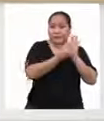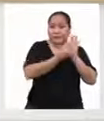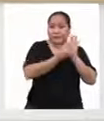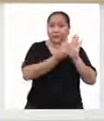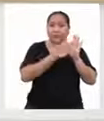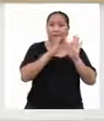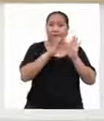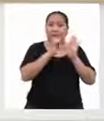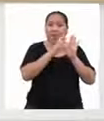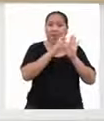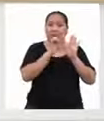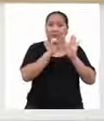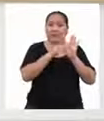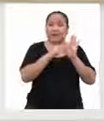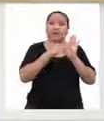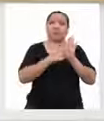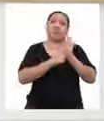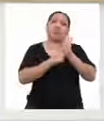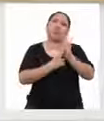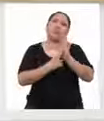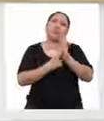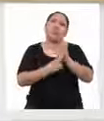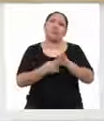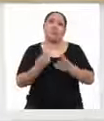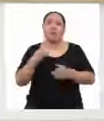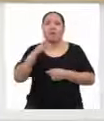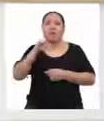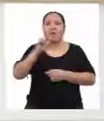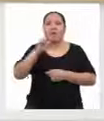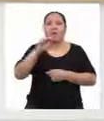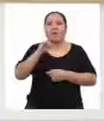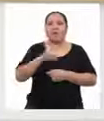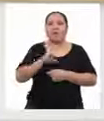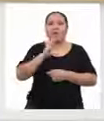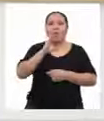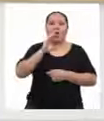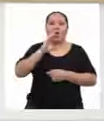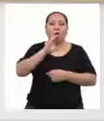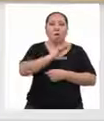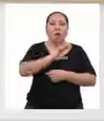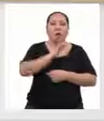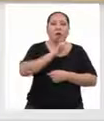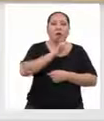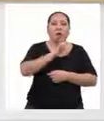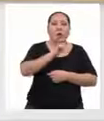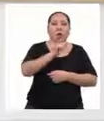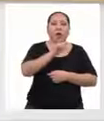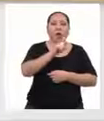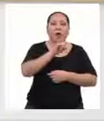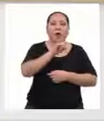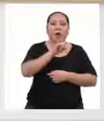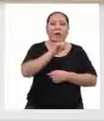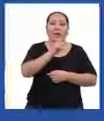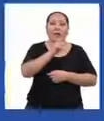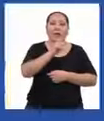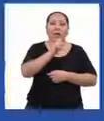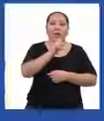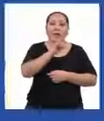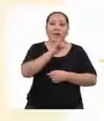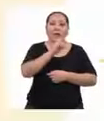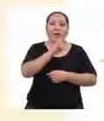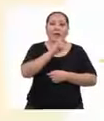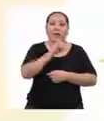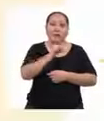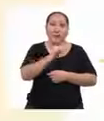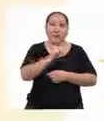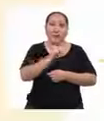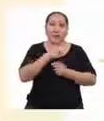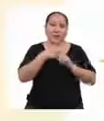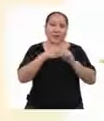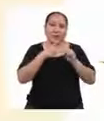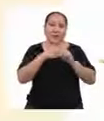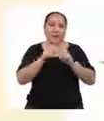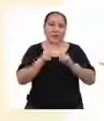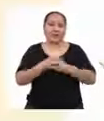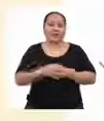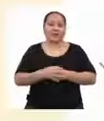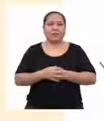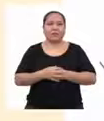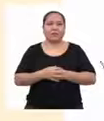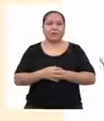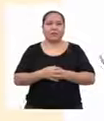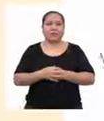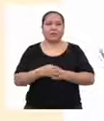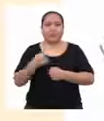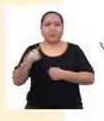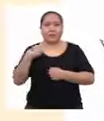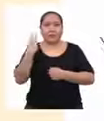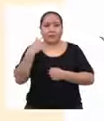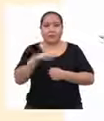para representar variables cualitativas y existen distintos tipos. Como ves en